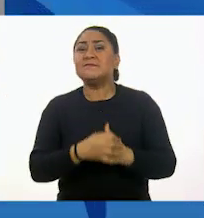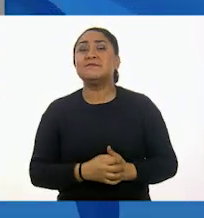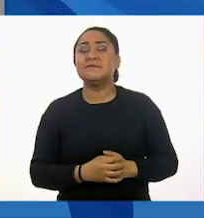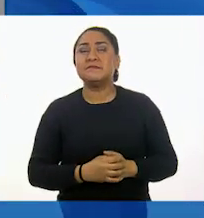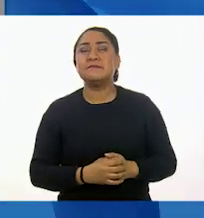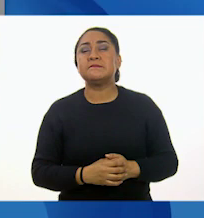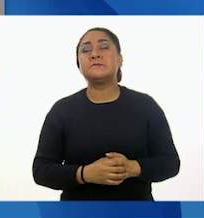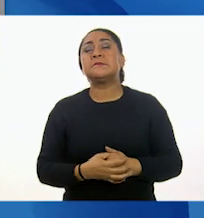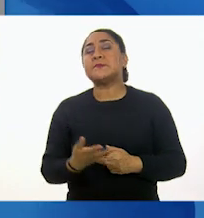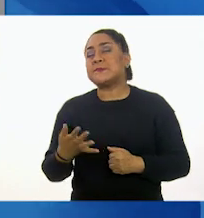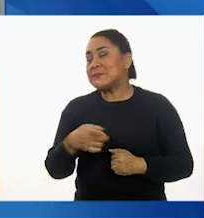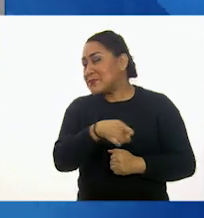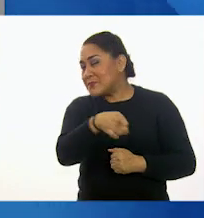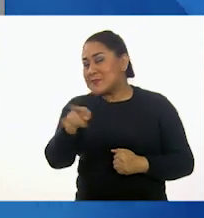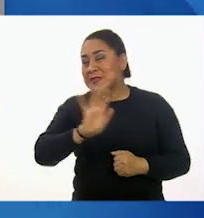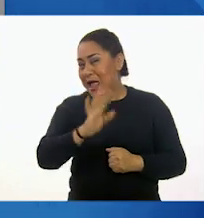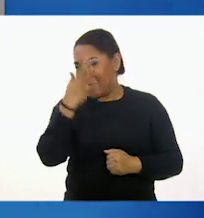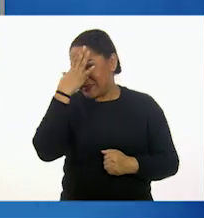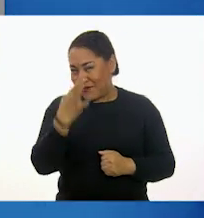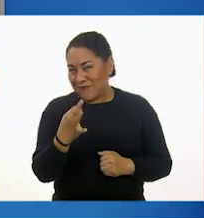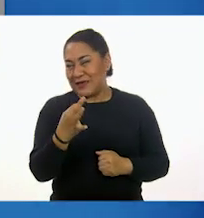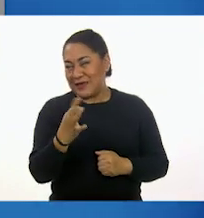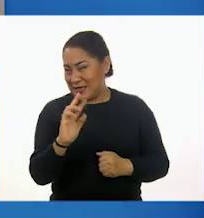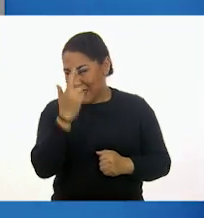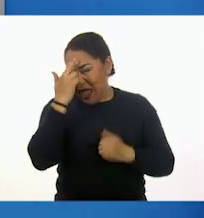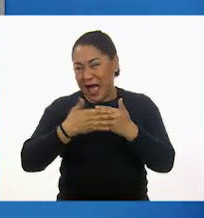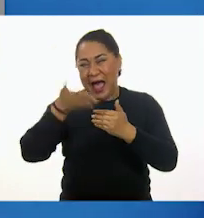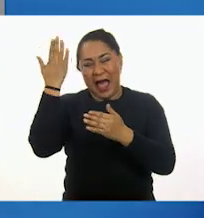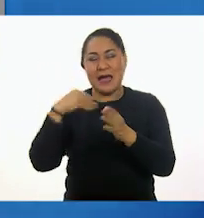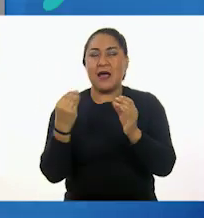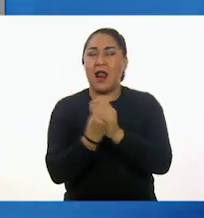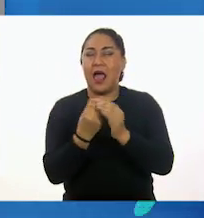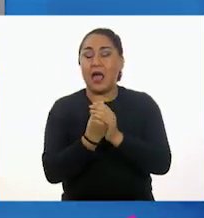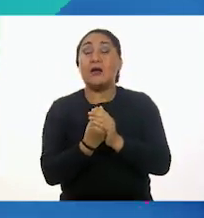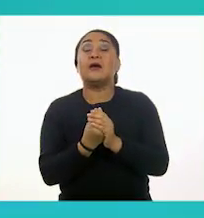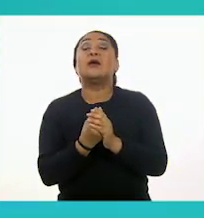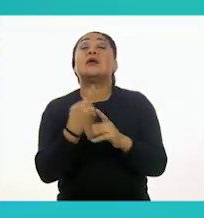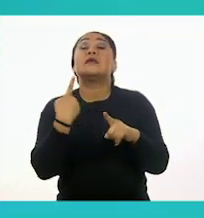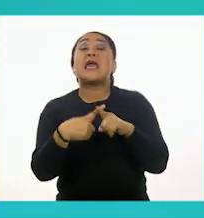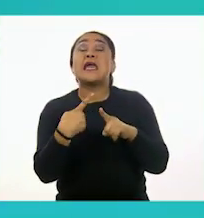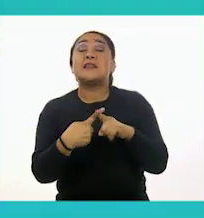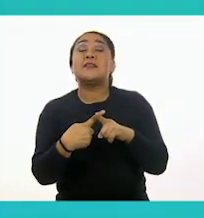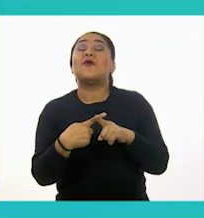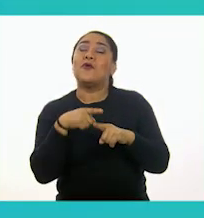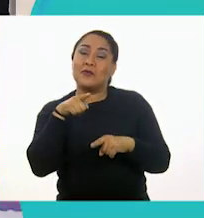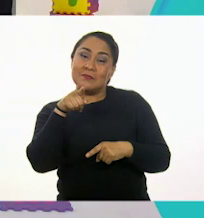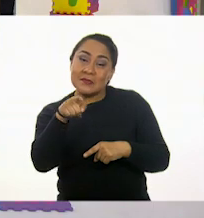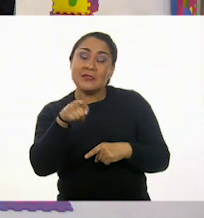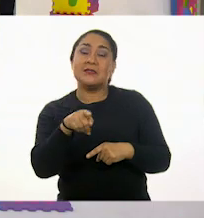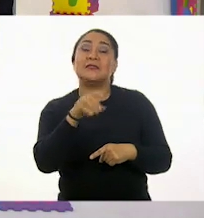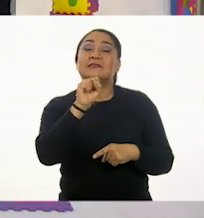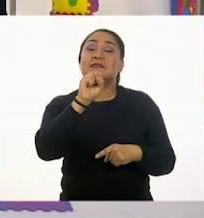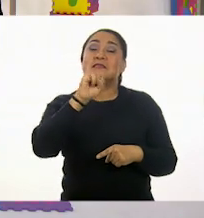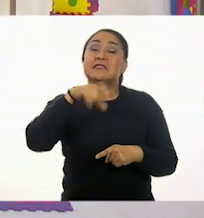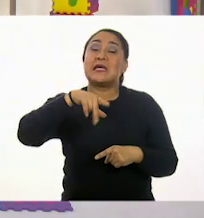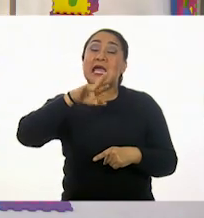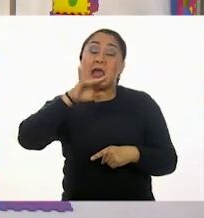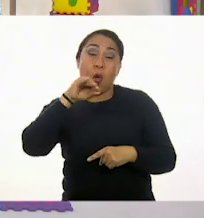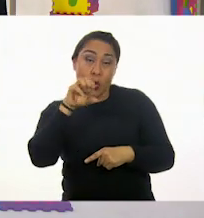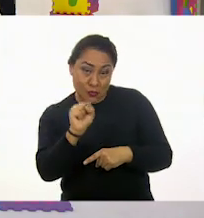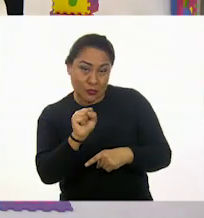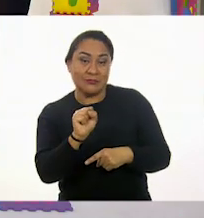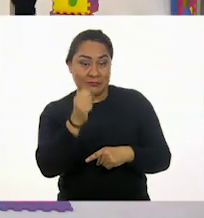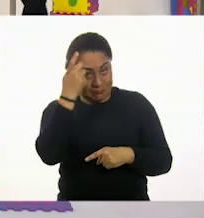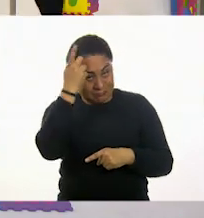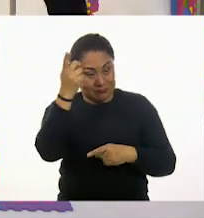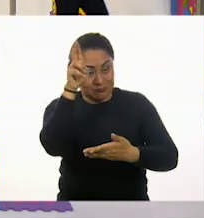Y yo creo que ya adivinaron, recordando las clases, y es de... Exacto, de Siqueiros. Exactamente,